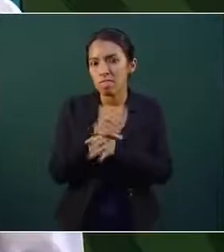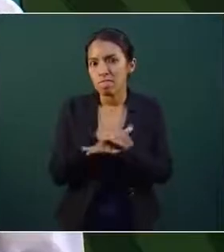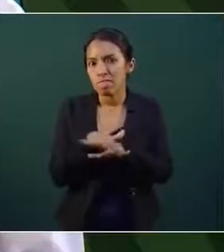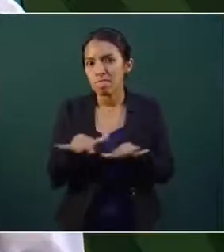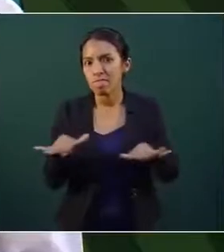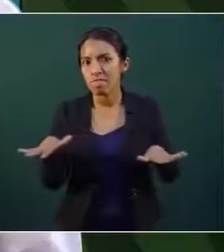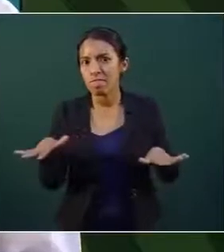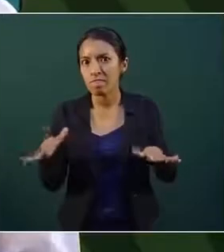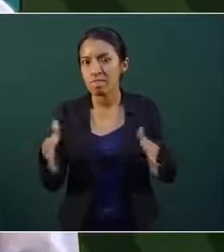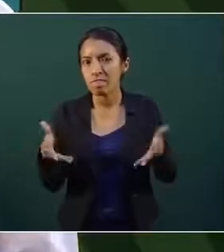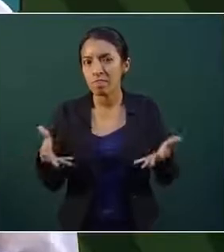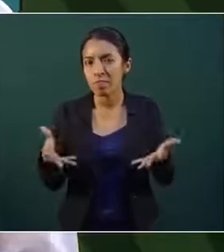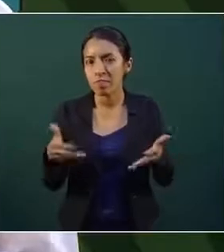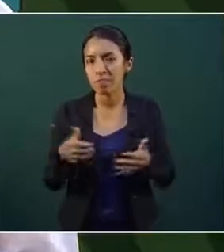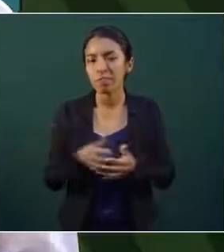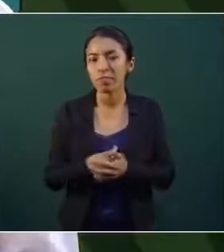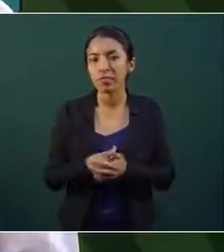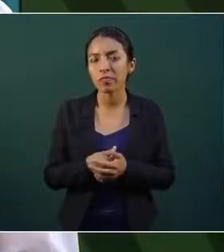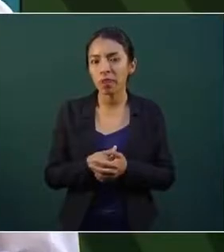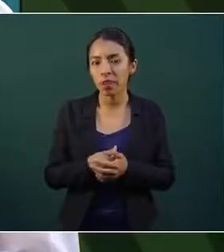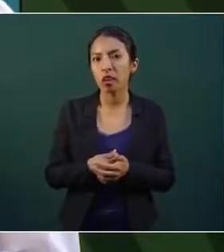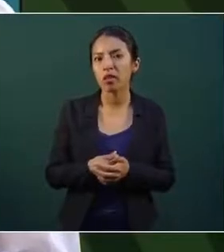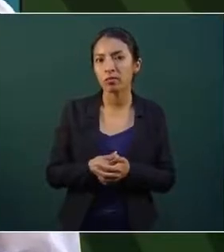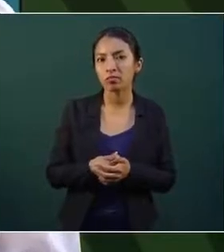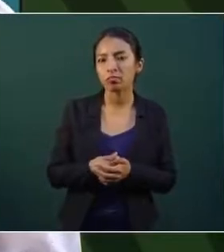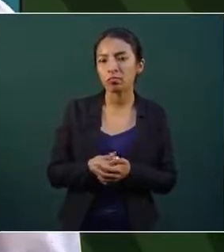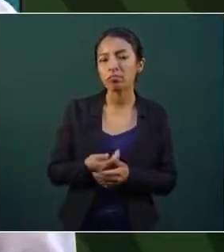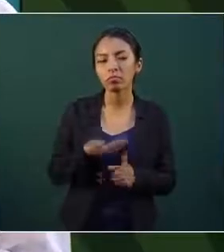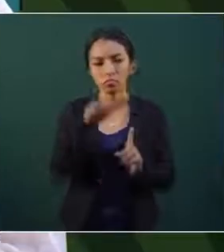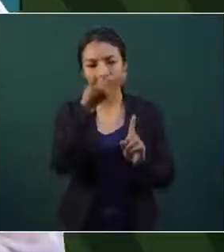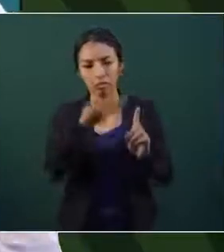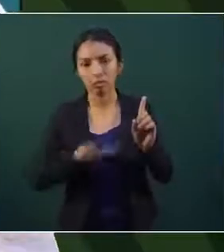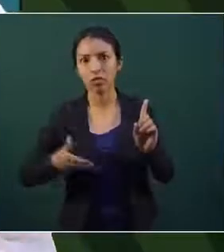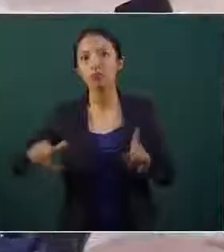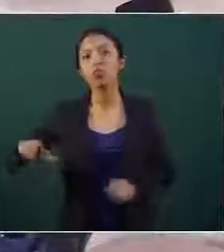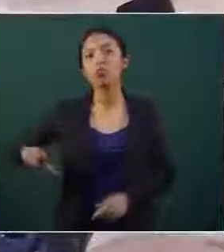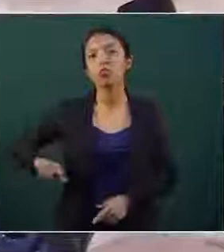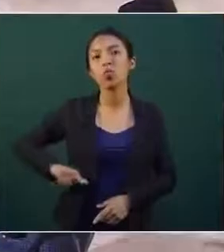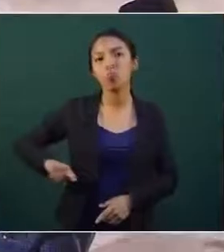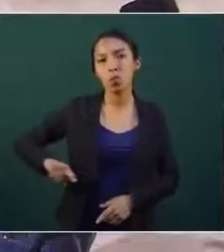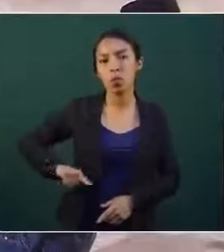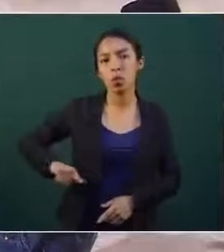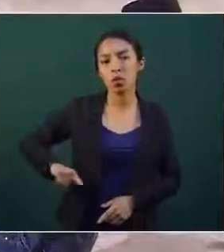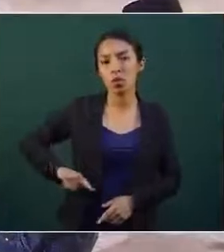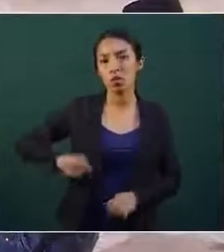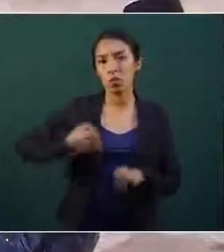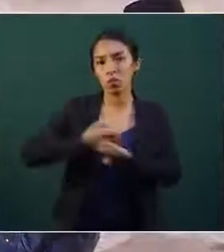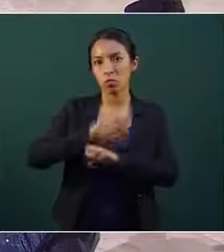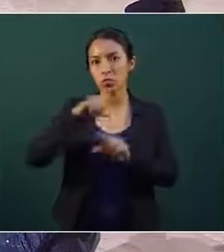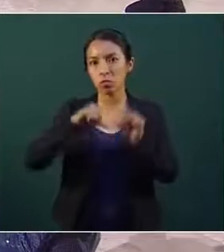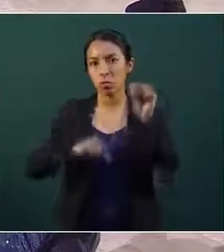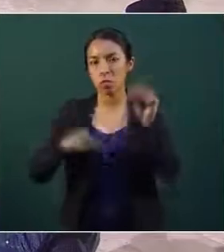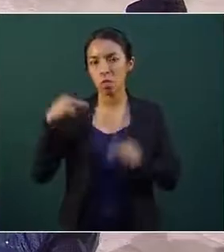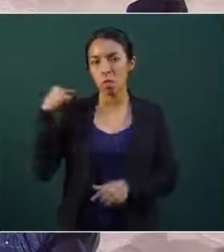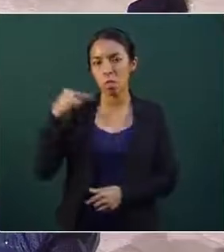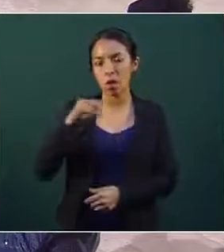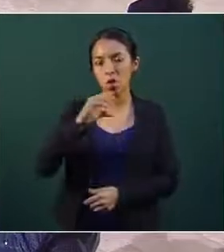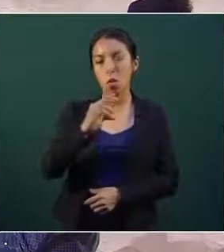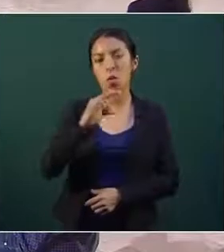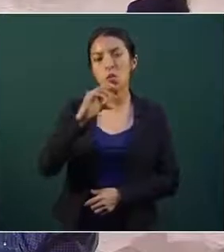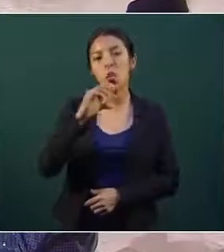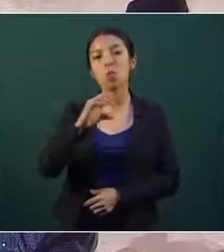información del ciudadano gobernador Cuitláhuac García. Él va a dar